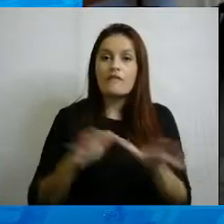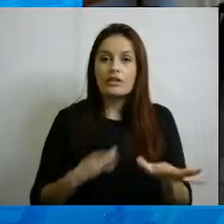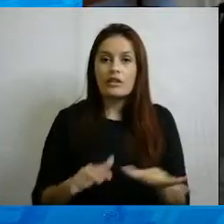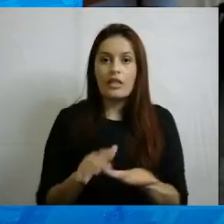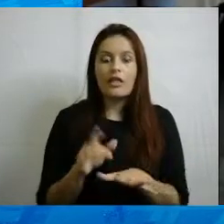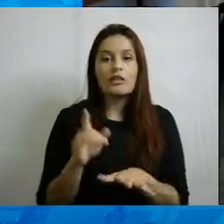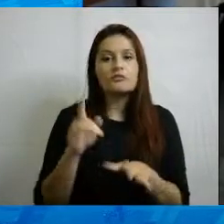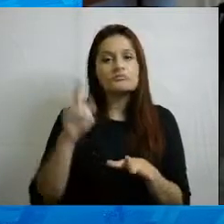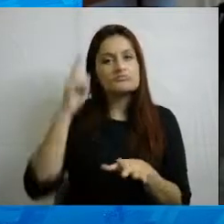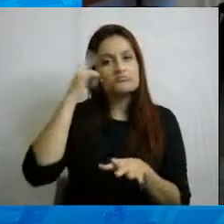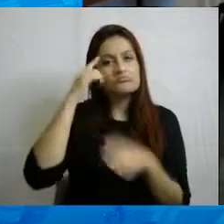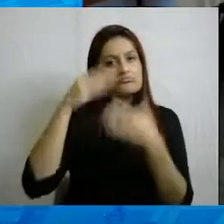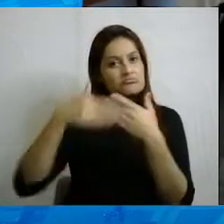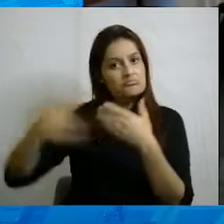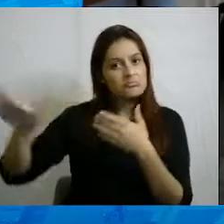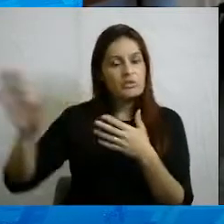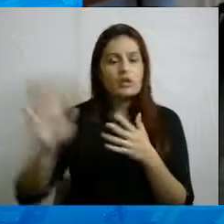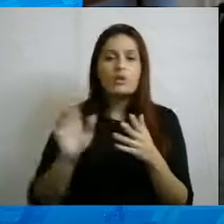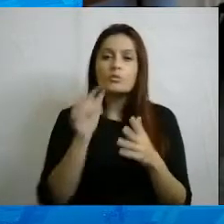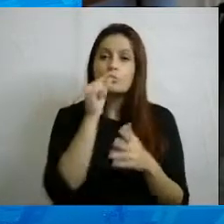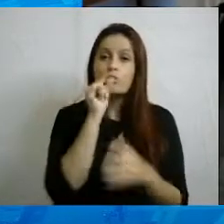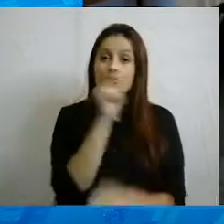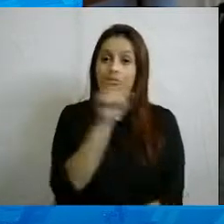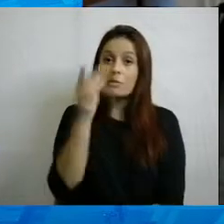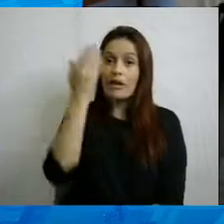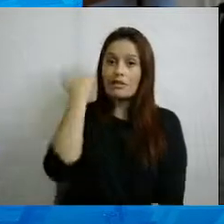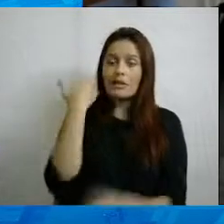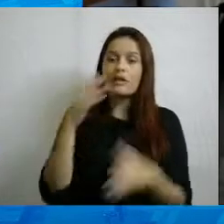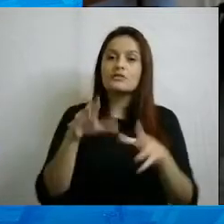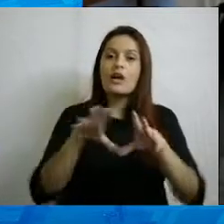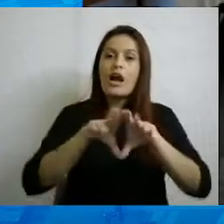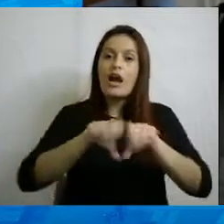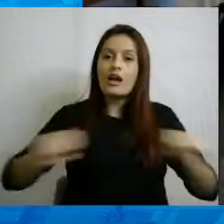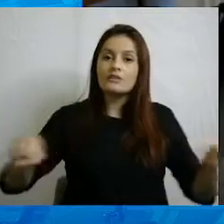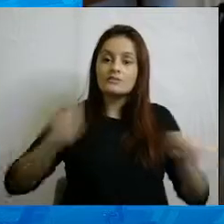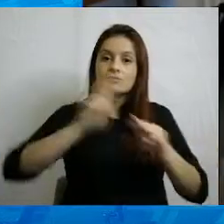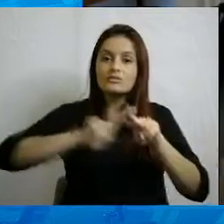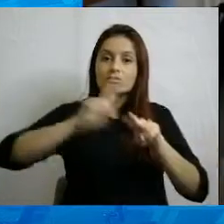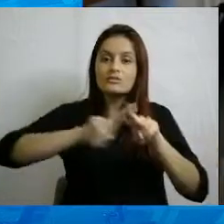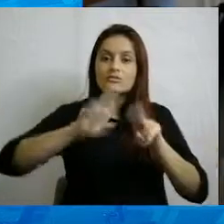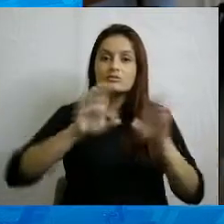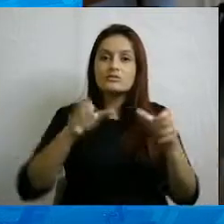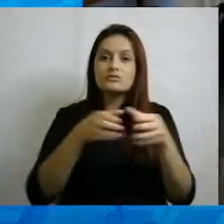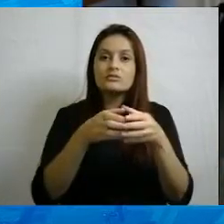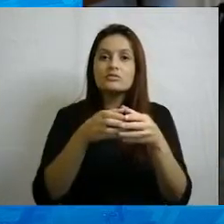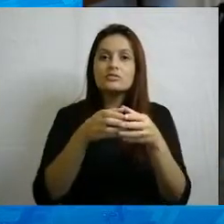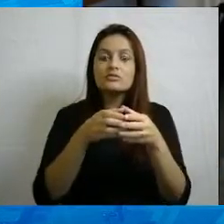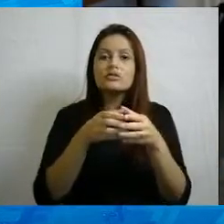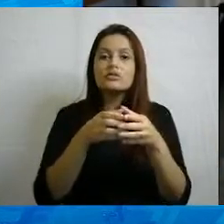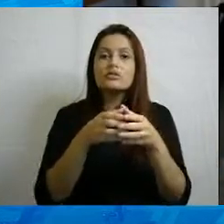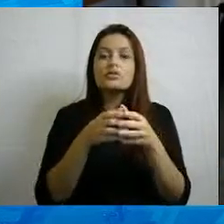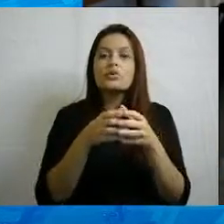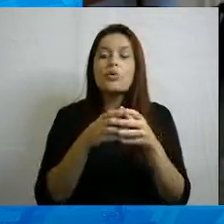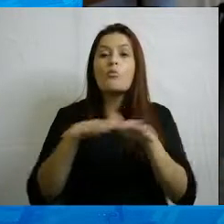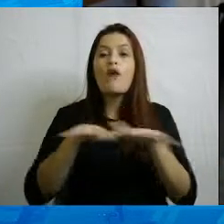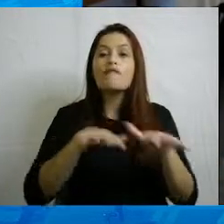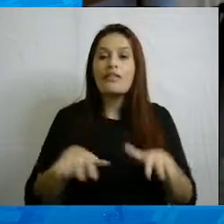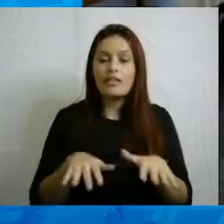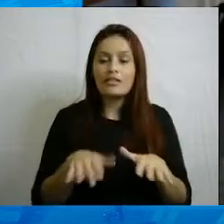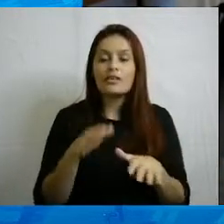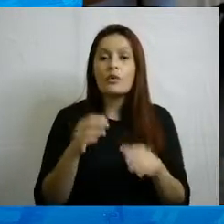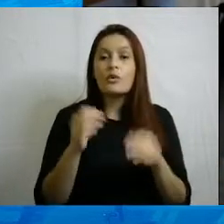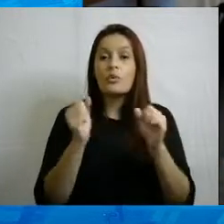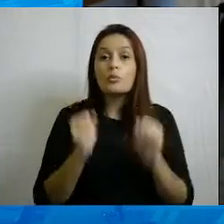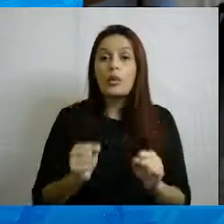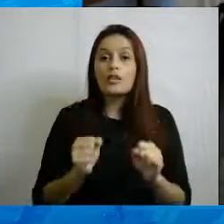largo plazo, y hace un par de semanas se conformó a nivel municipal un comité por la movilidad a nivel comunal que genere medidas